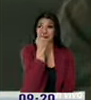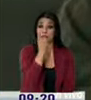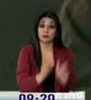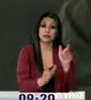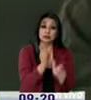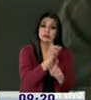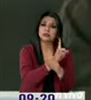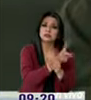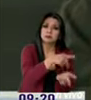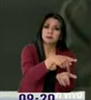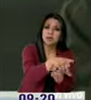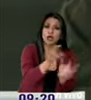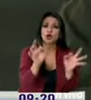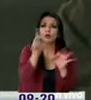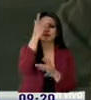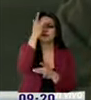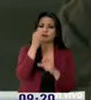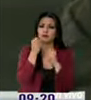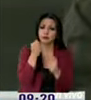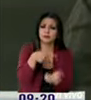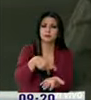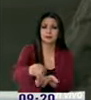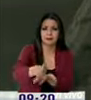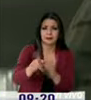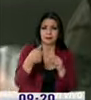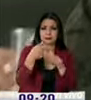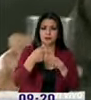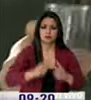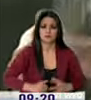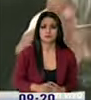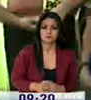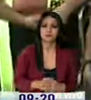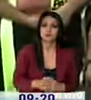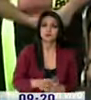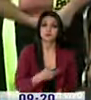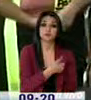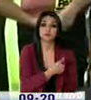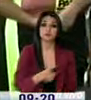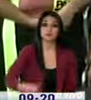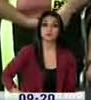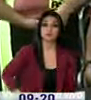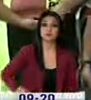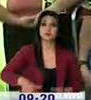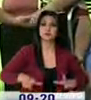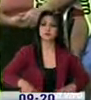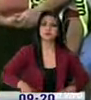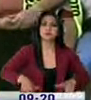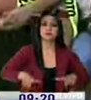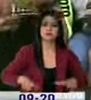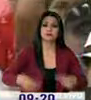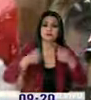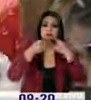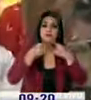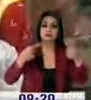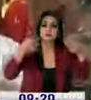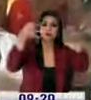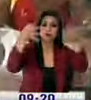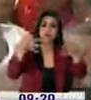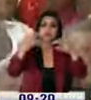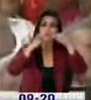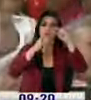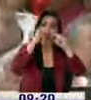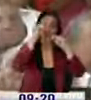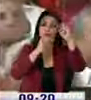con discapacidad o con enfermedades catastróficas. Además, el presidente de la República, Lenín Moreno, anunció oficialmente